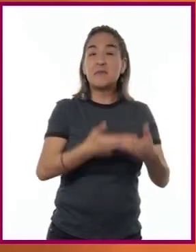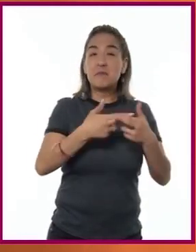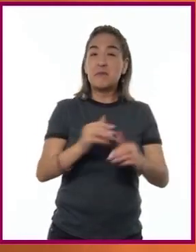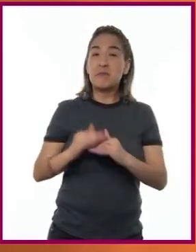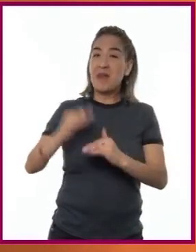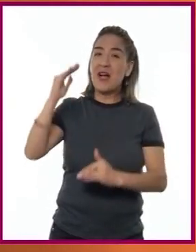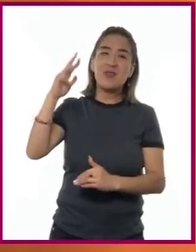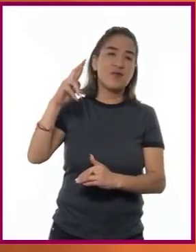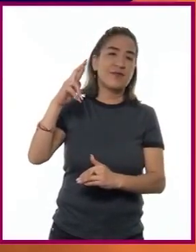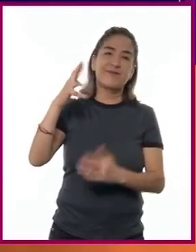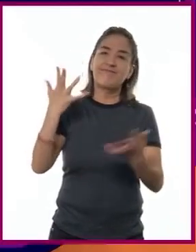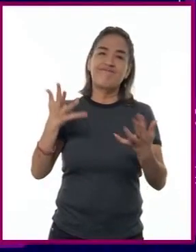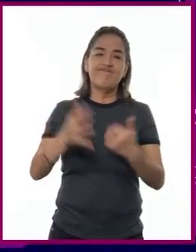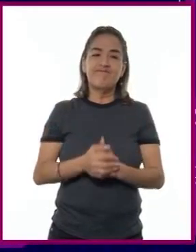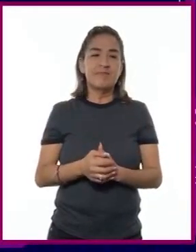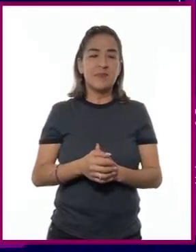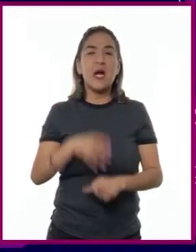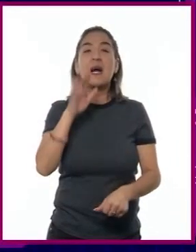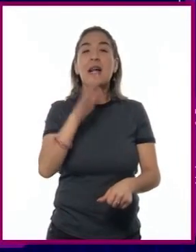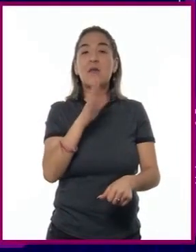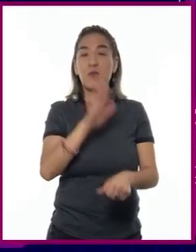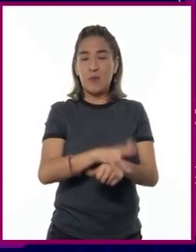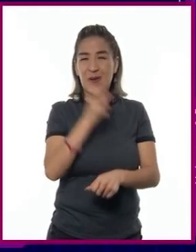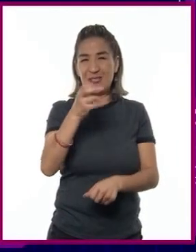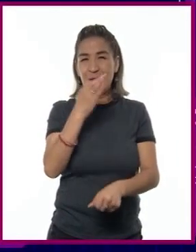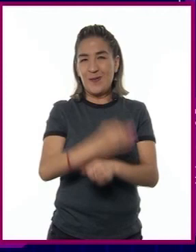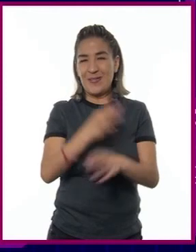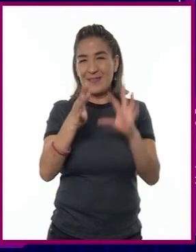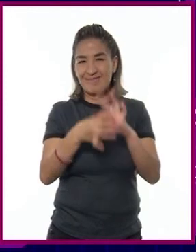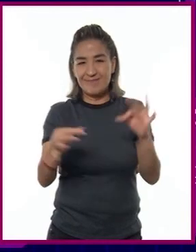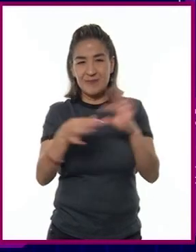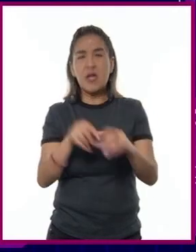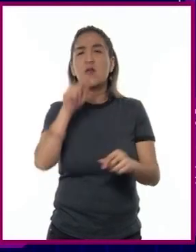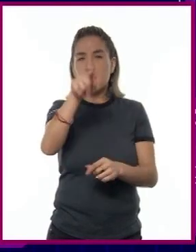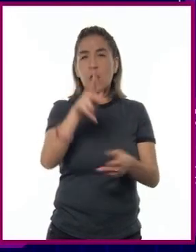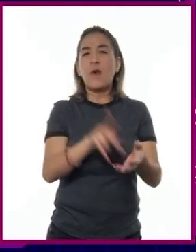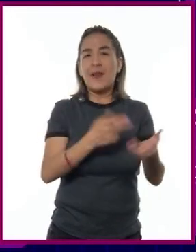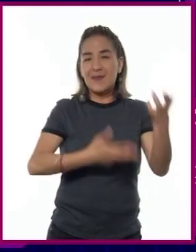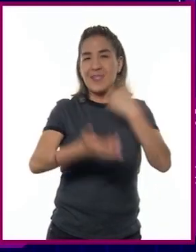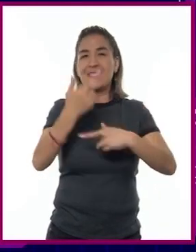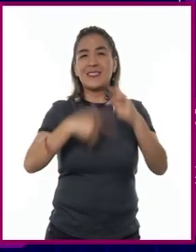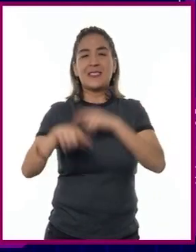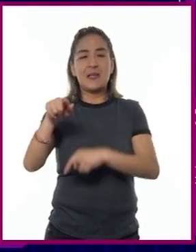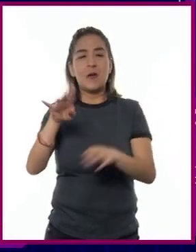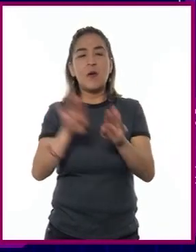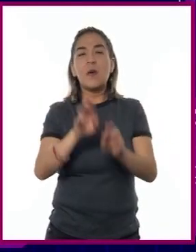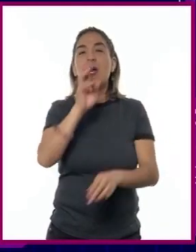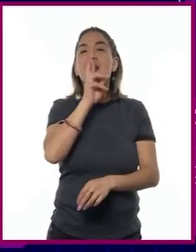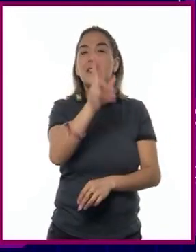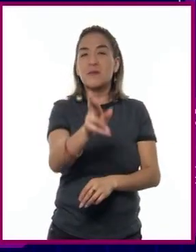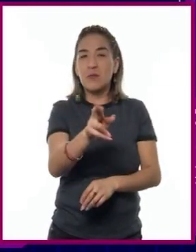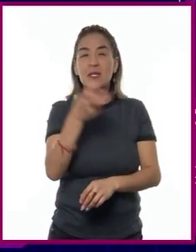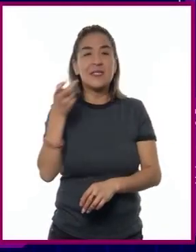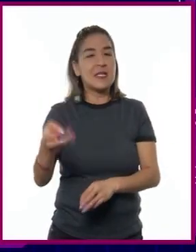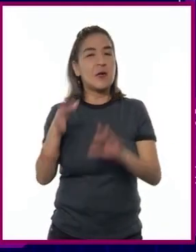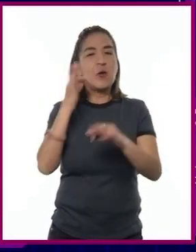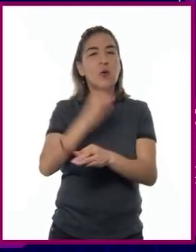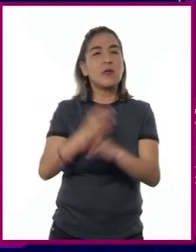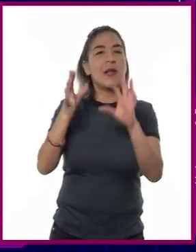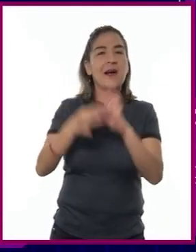mayor. Con lo dicho hasta ahora, pueden regresar a las opciones de respuesta que se